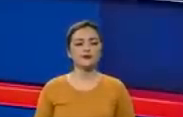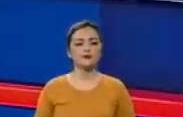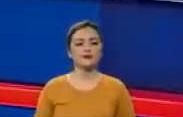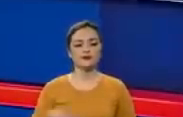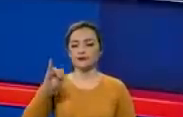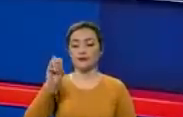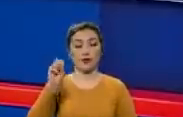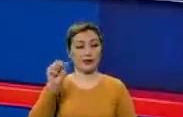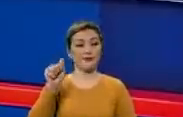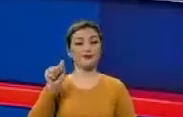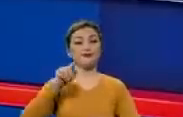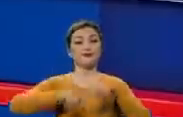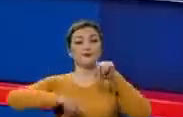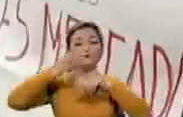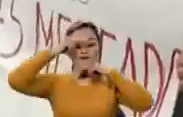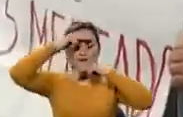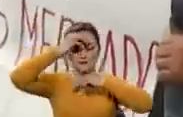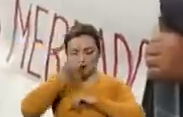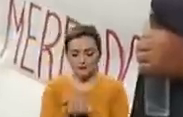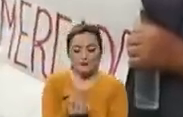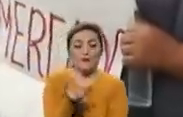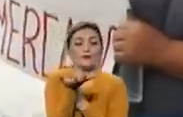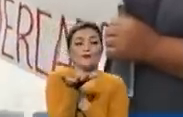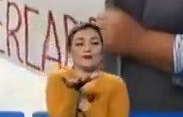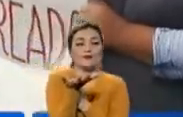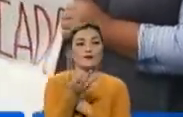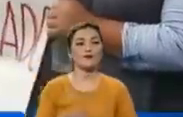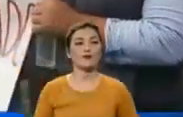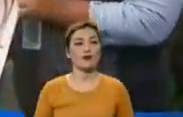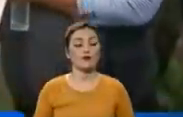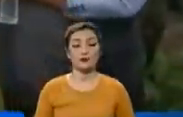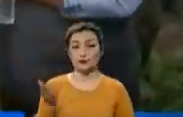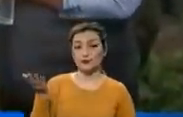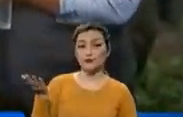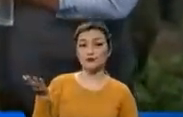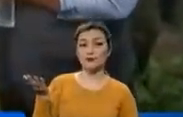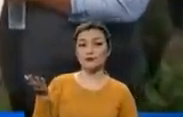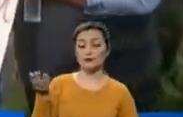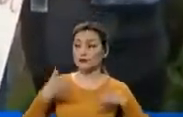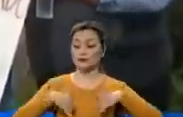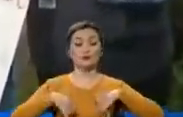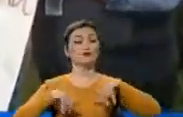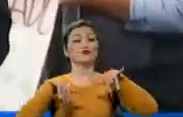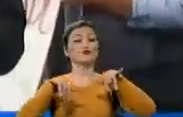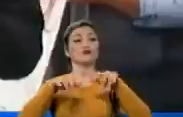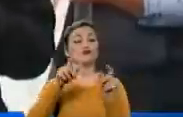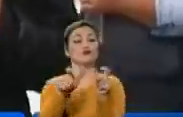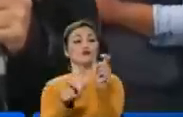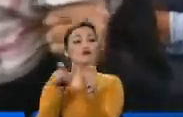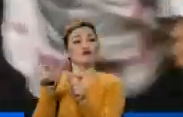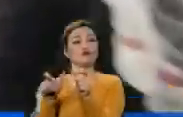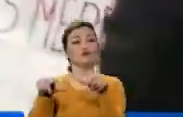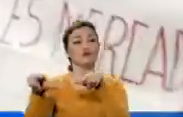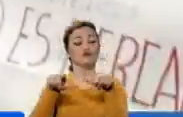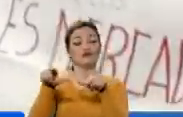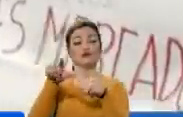Isa, amigos televidentes, muy buenos días. Y manifestaciones como estas continuarán, dicen los moradores de